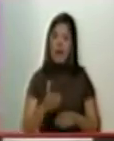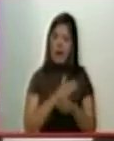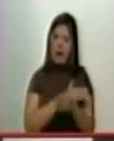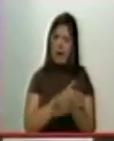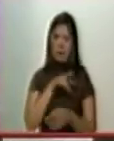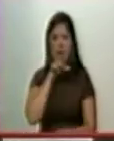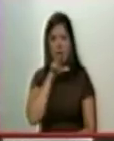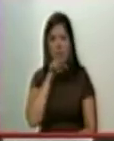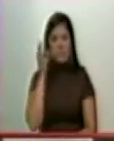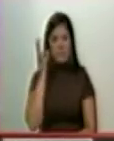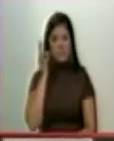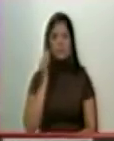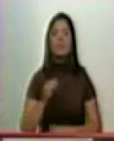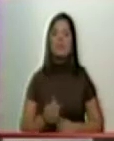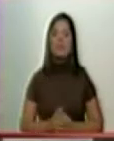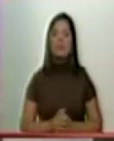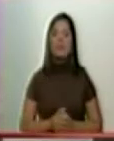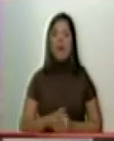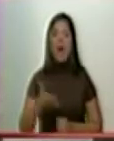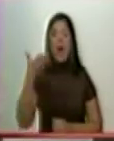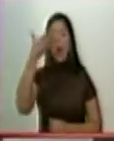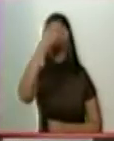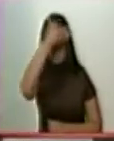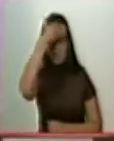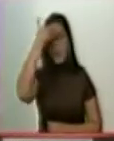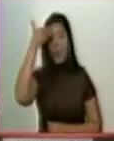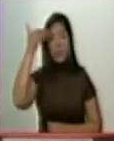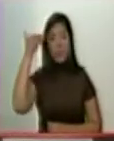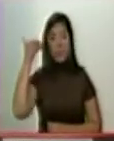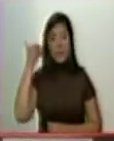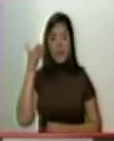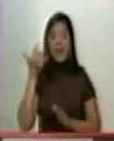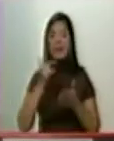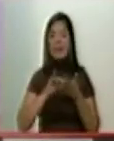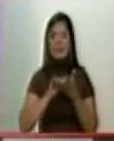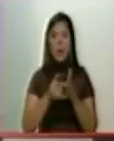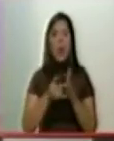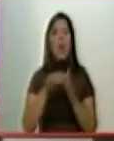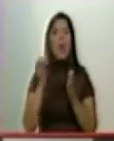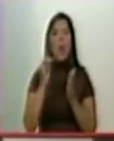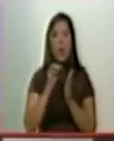palabras, olvidar es volver a ser sometidos.